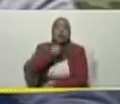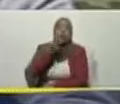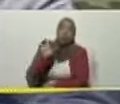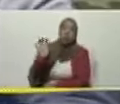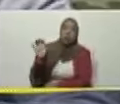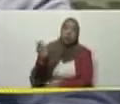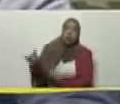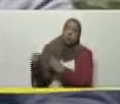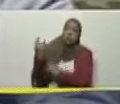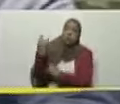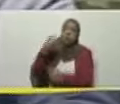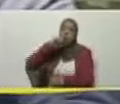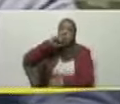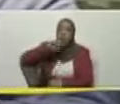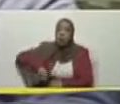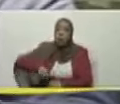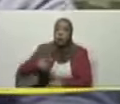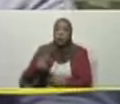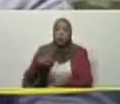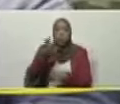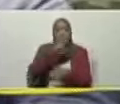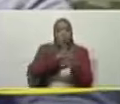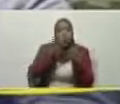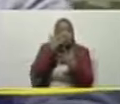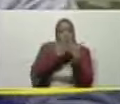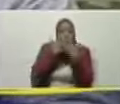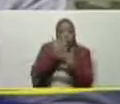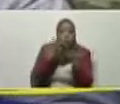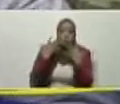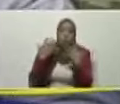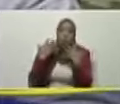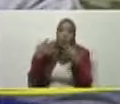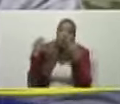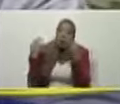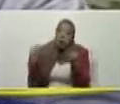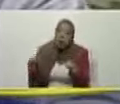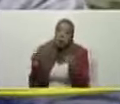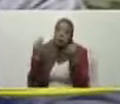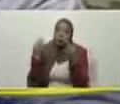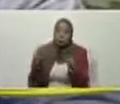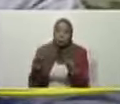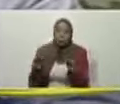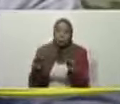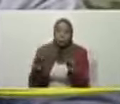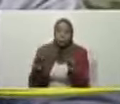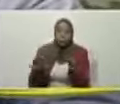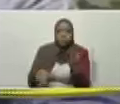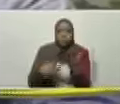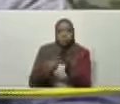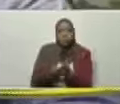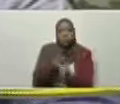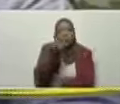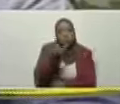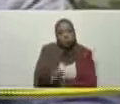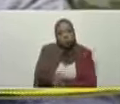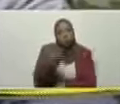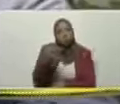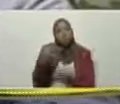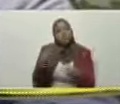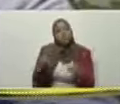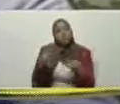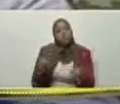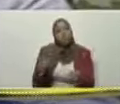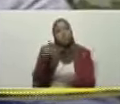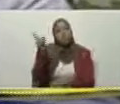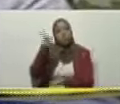ha tratado de manipular una situación de emergencia natural. Llegó inclusive una de estas personas de la derecha